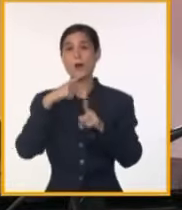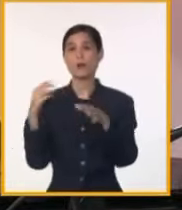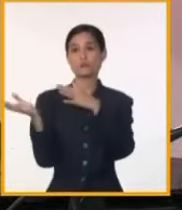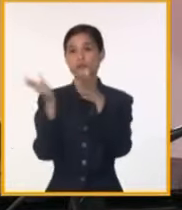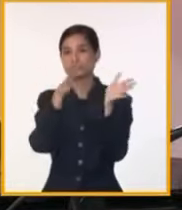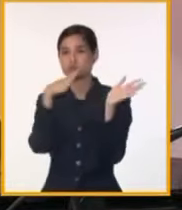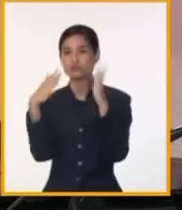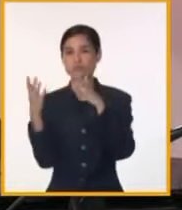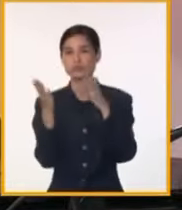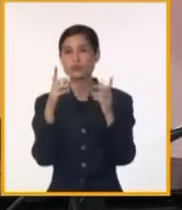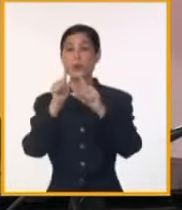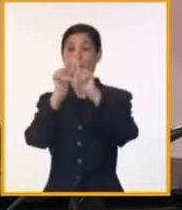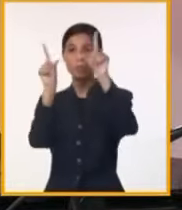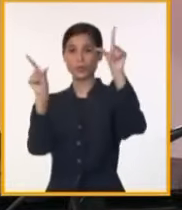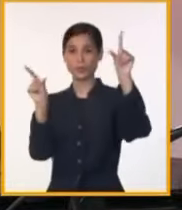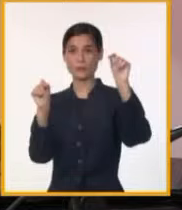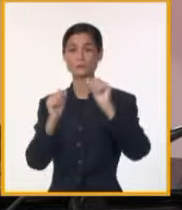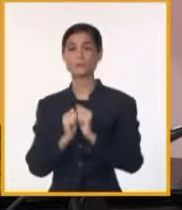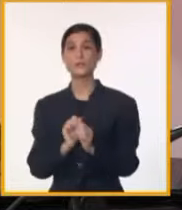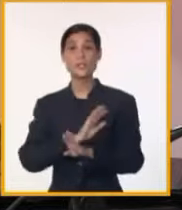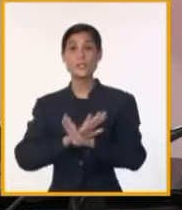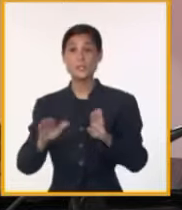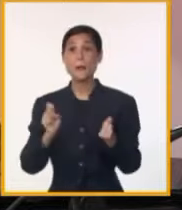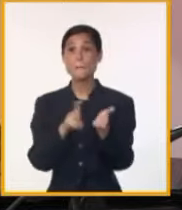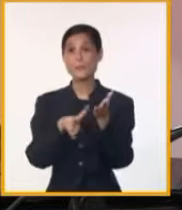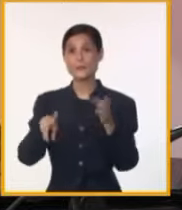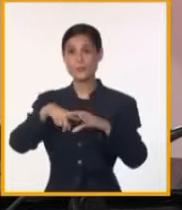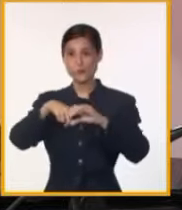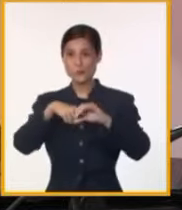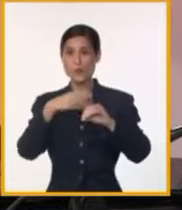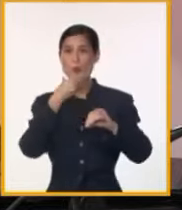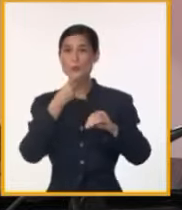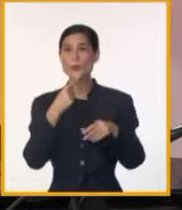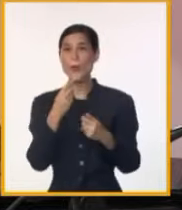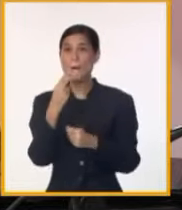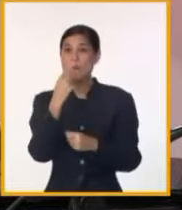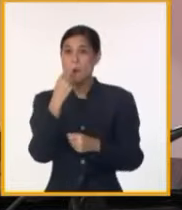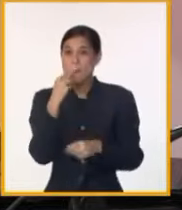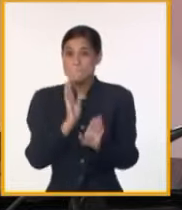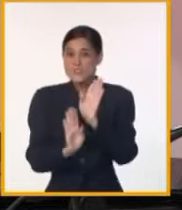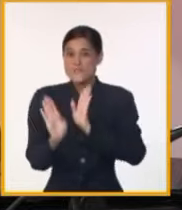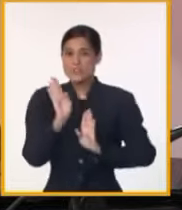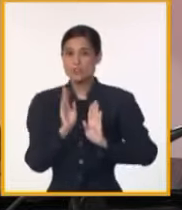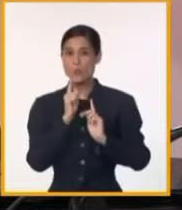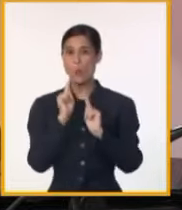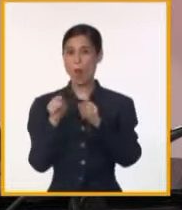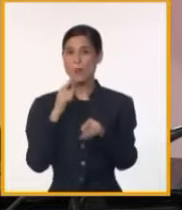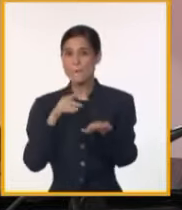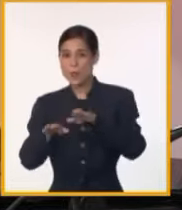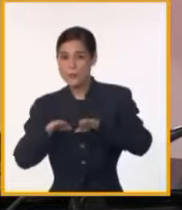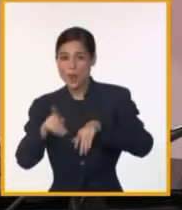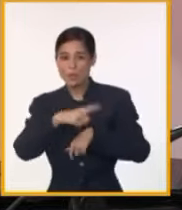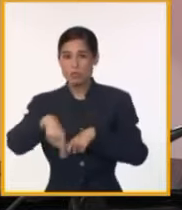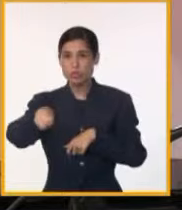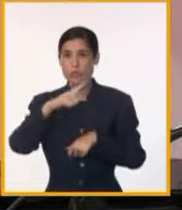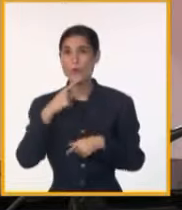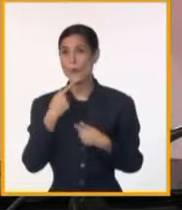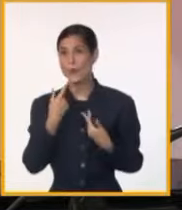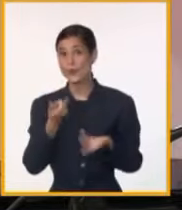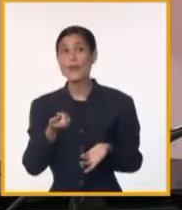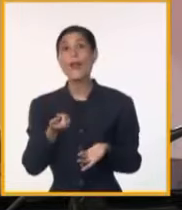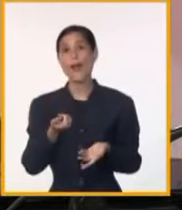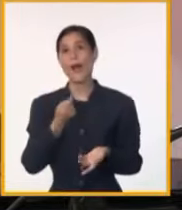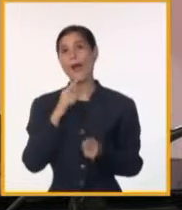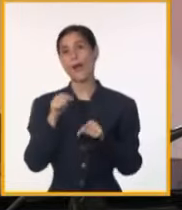territorio la isla de la juventud ha adoptado ya medidas ante la cercanía de Milton y así lo harán los territorios del